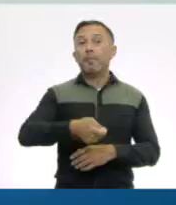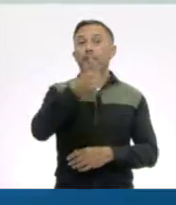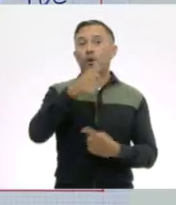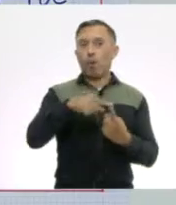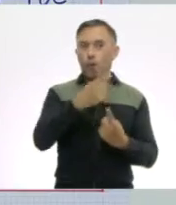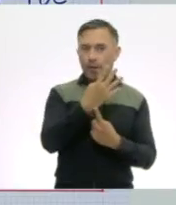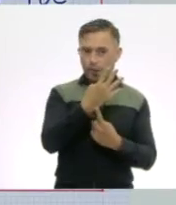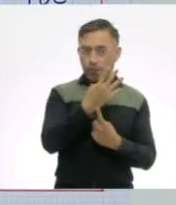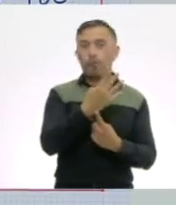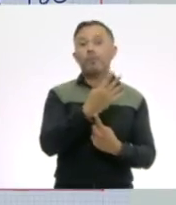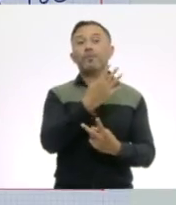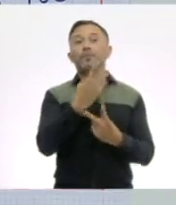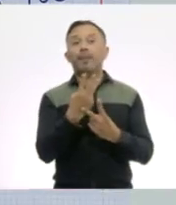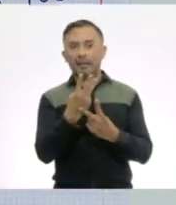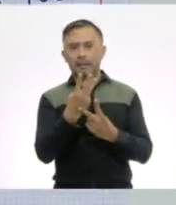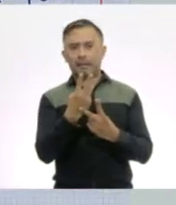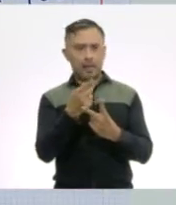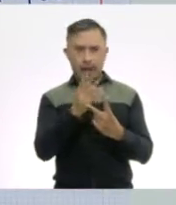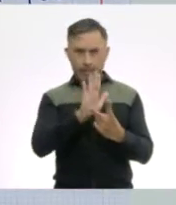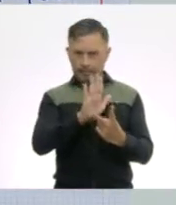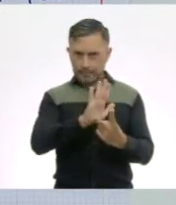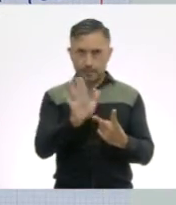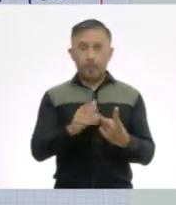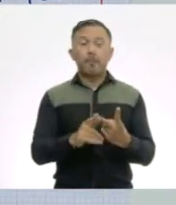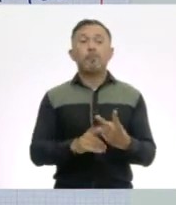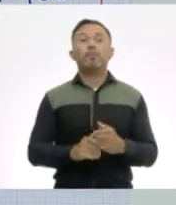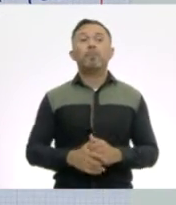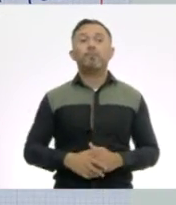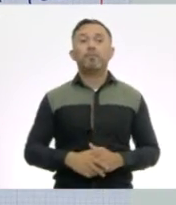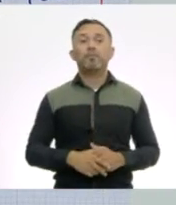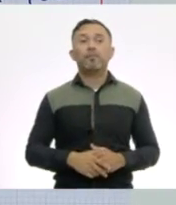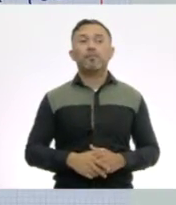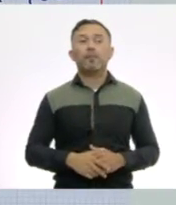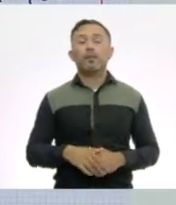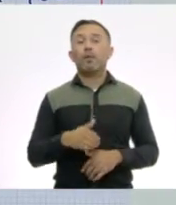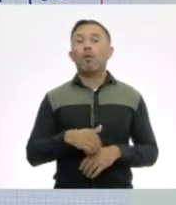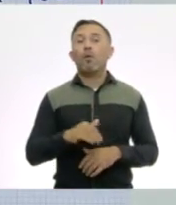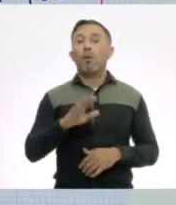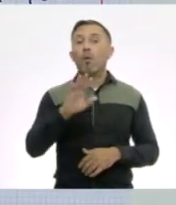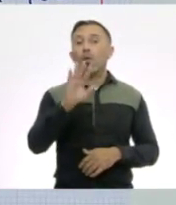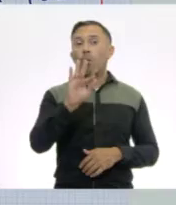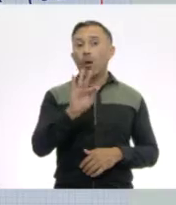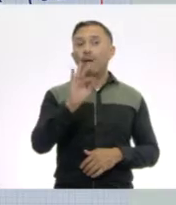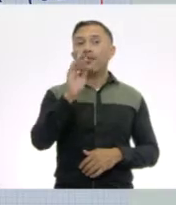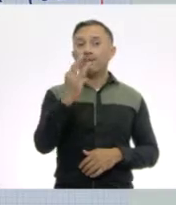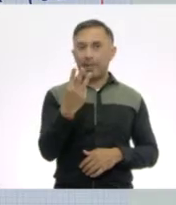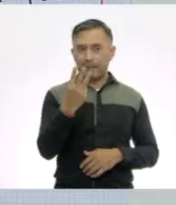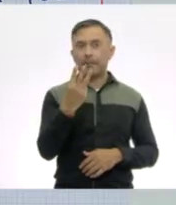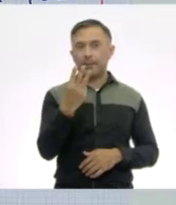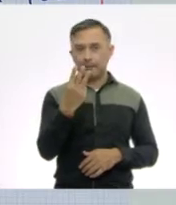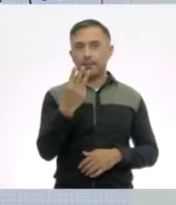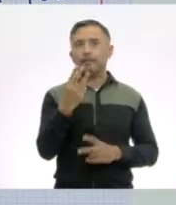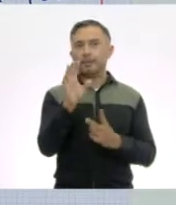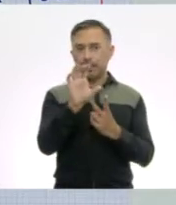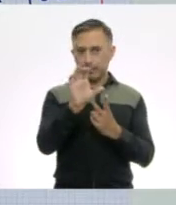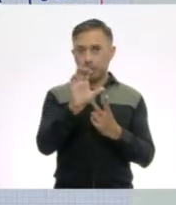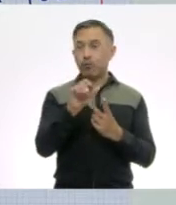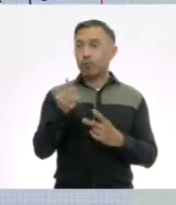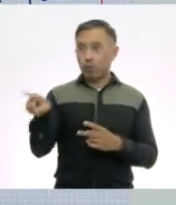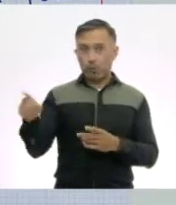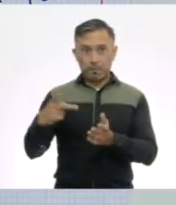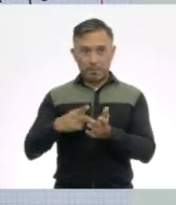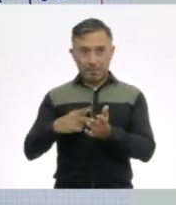3. Así lo dejé. Y se formó 43 centésimos. Tú tiraste 3